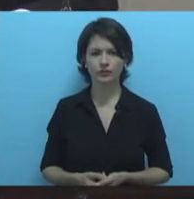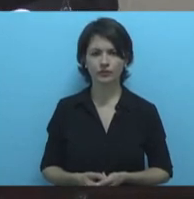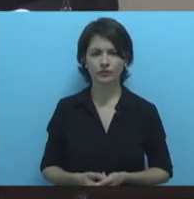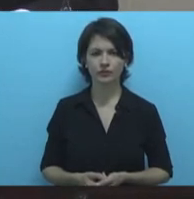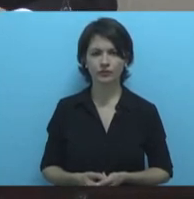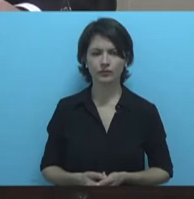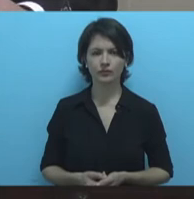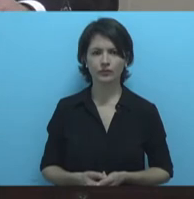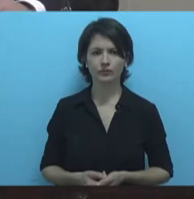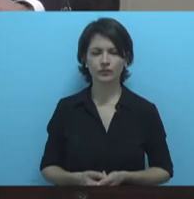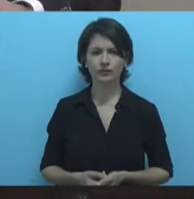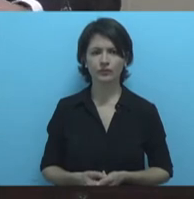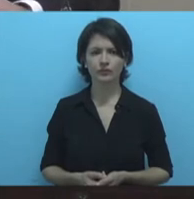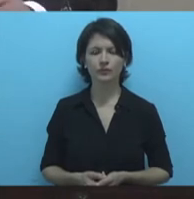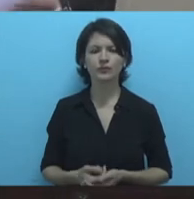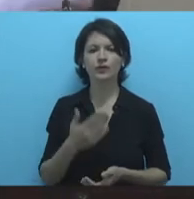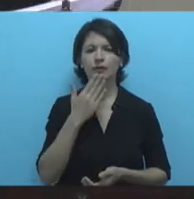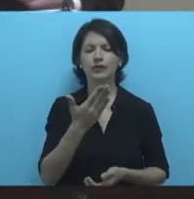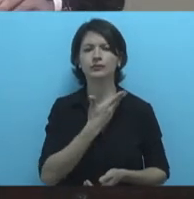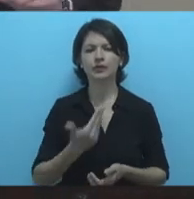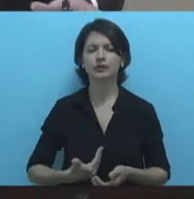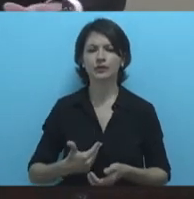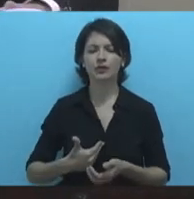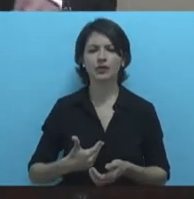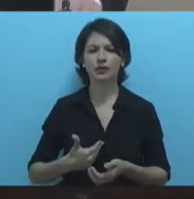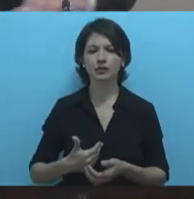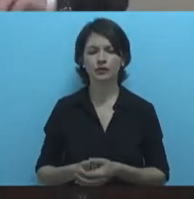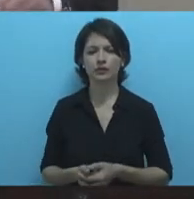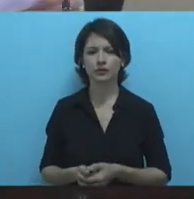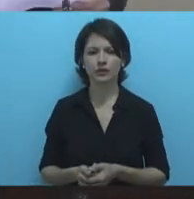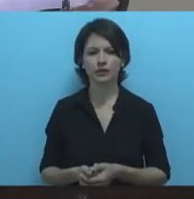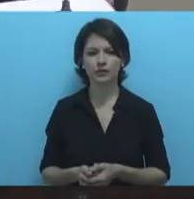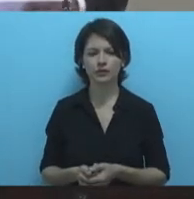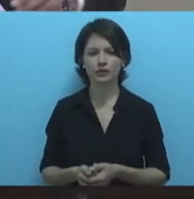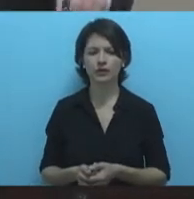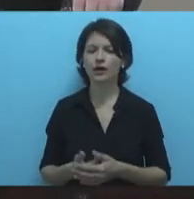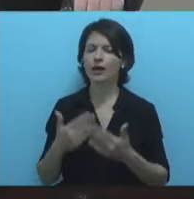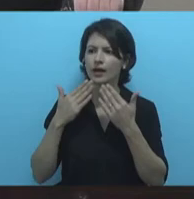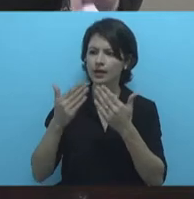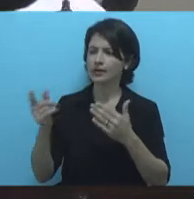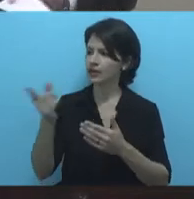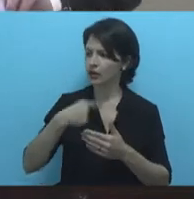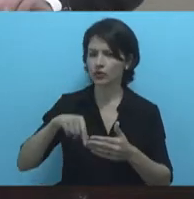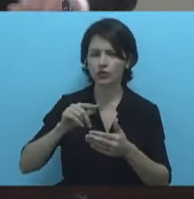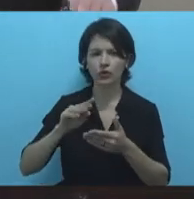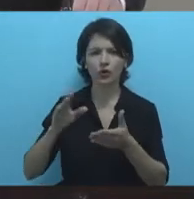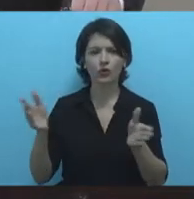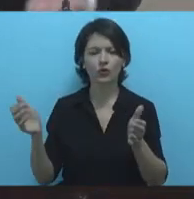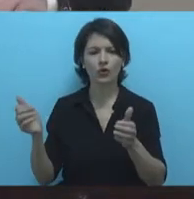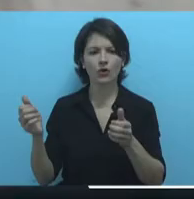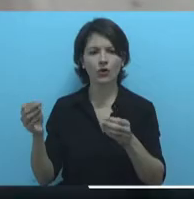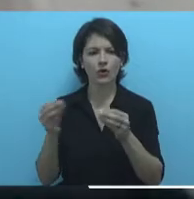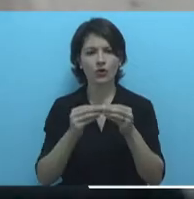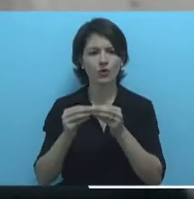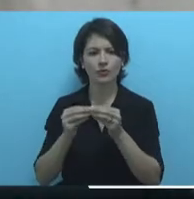gracias señor presidente y por el asunto número 4 agradezco el acompañamiento de este proyecto de ley estamos